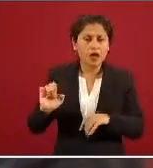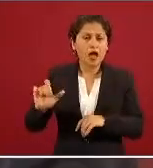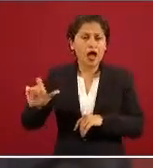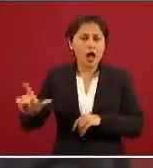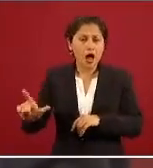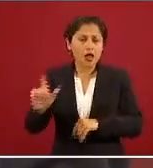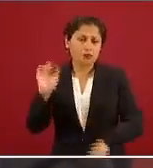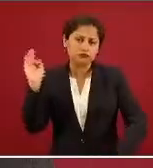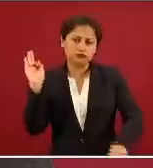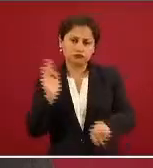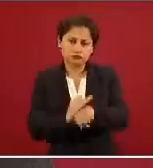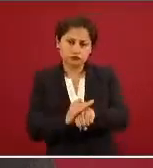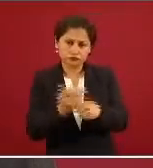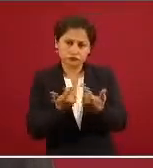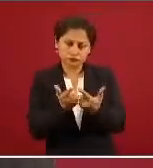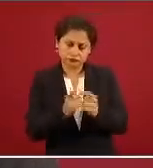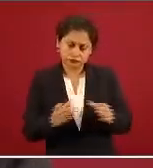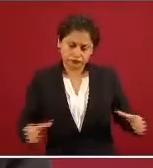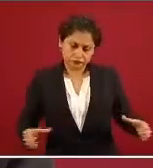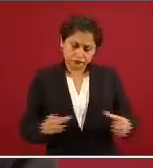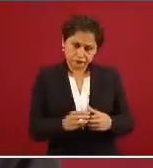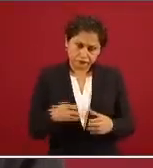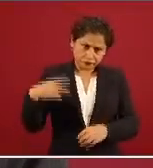gremio, pero ojalá